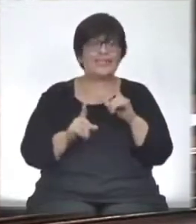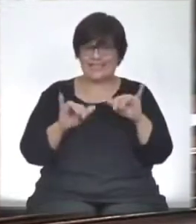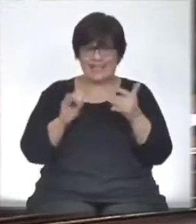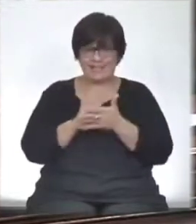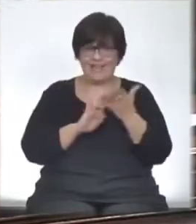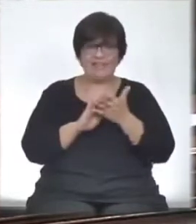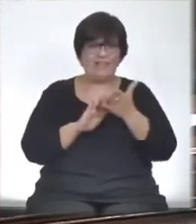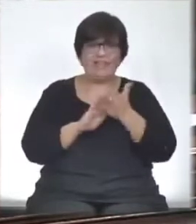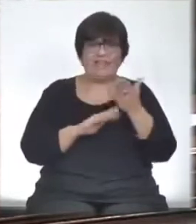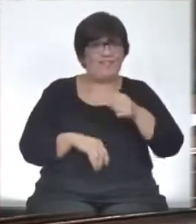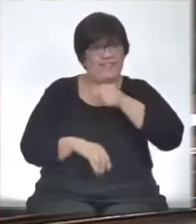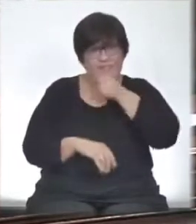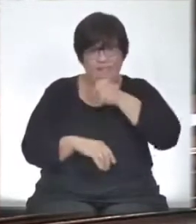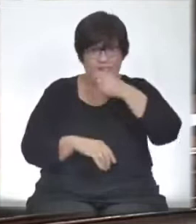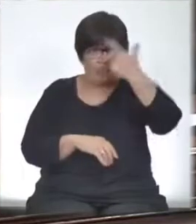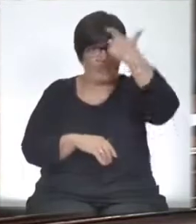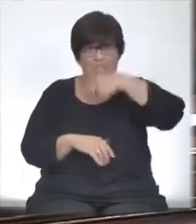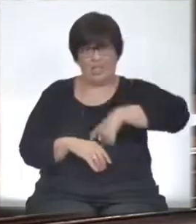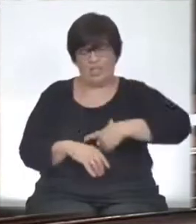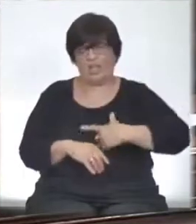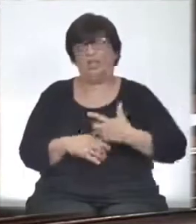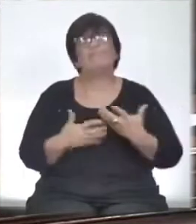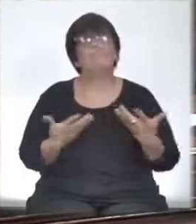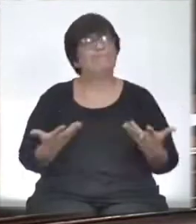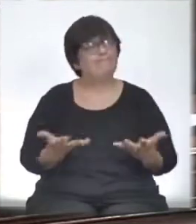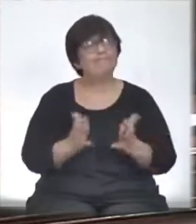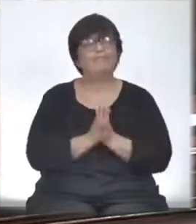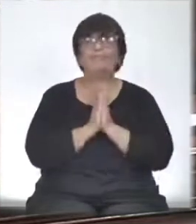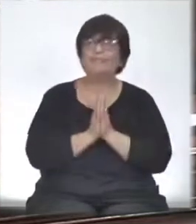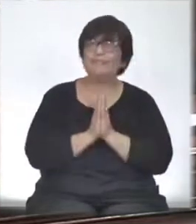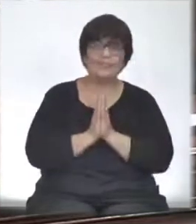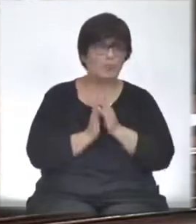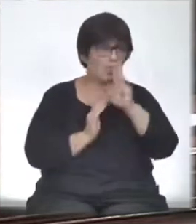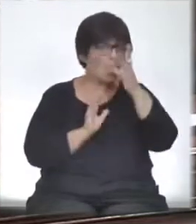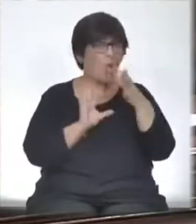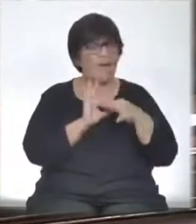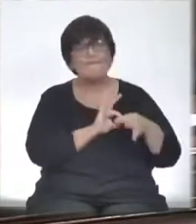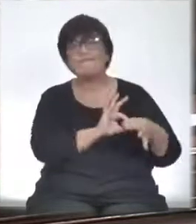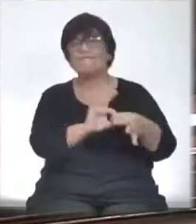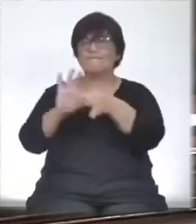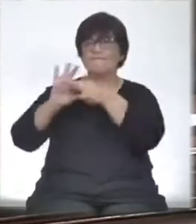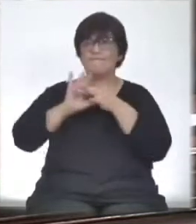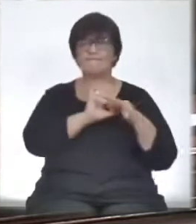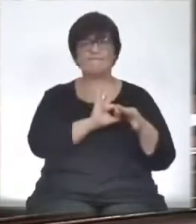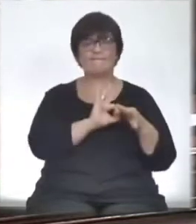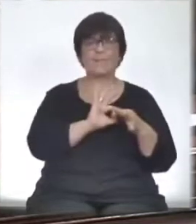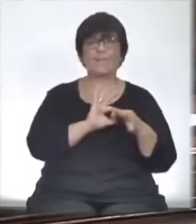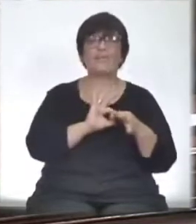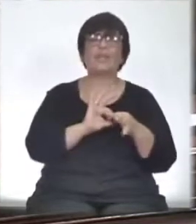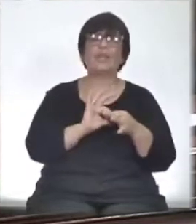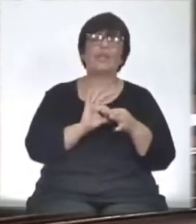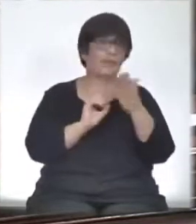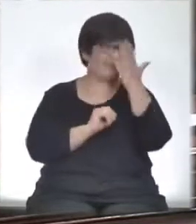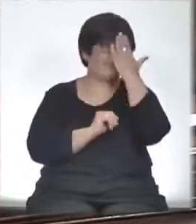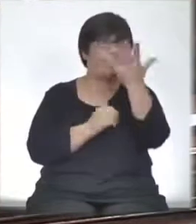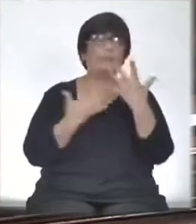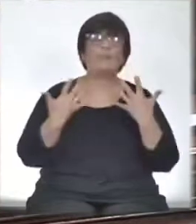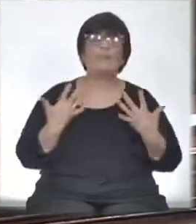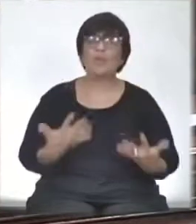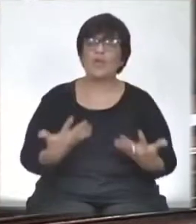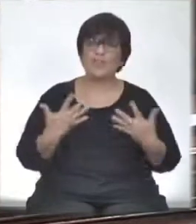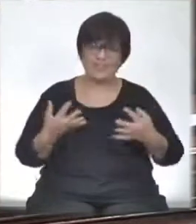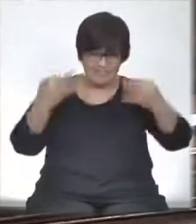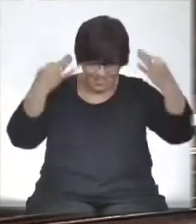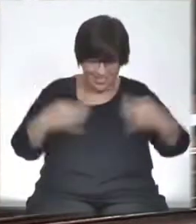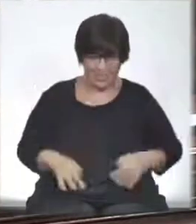de la vida, yo querría ver a mi país reconciliado para enfrentar los